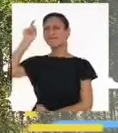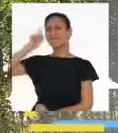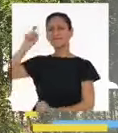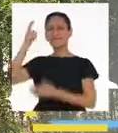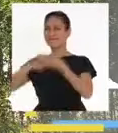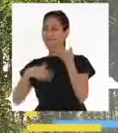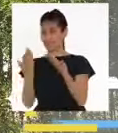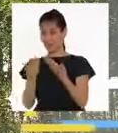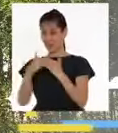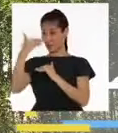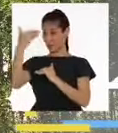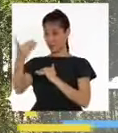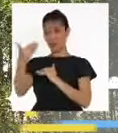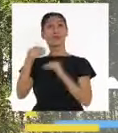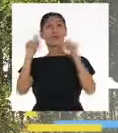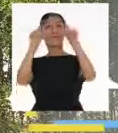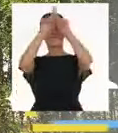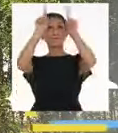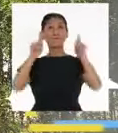para hacer las barras?